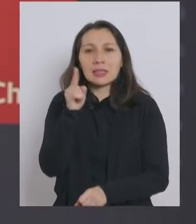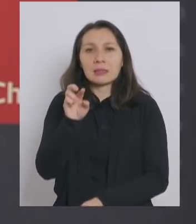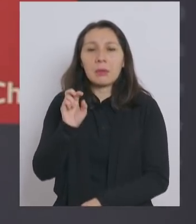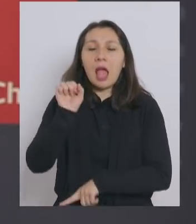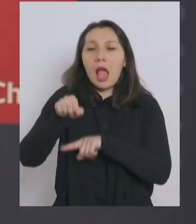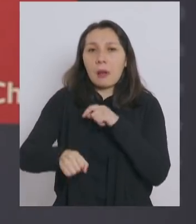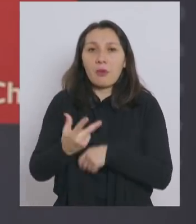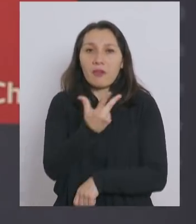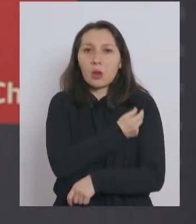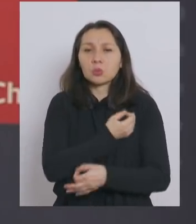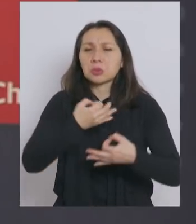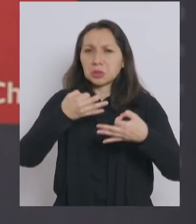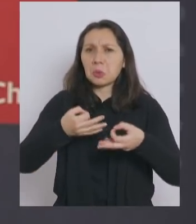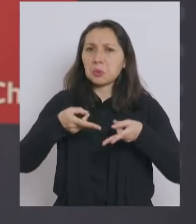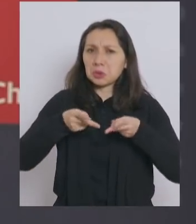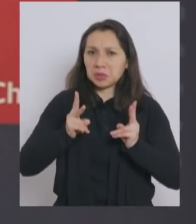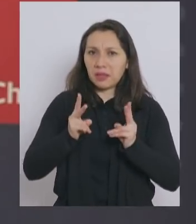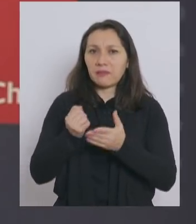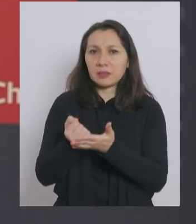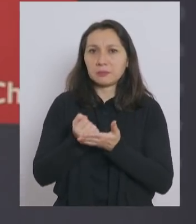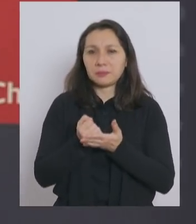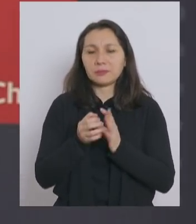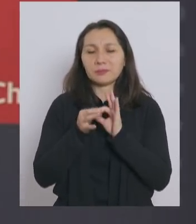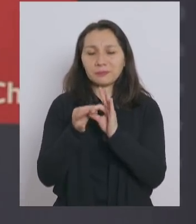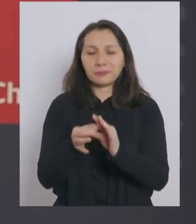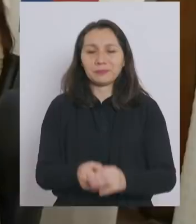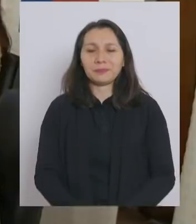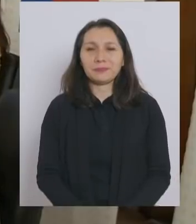estas vacunas que son seguras y eficaces. Muchas gracias.